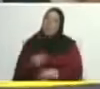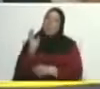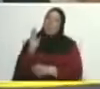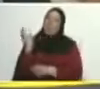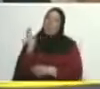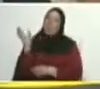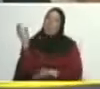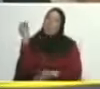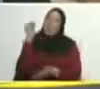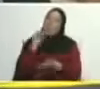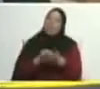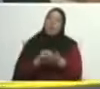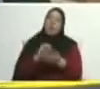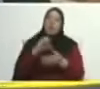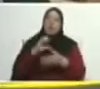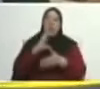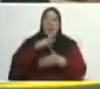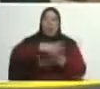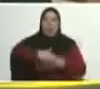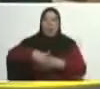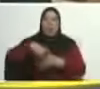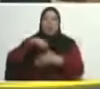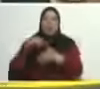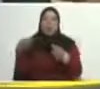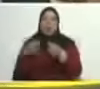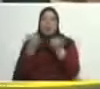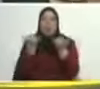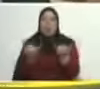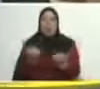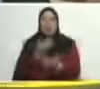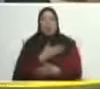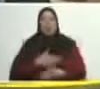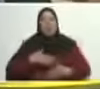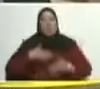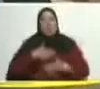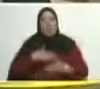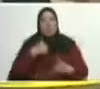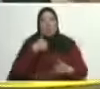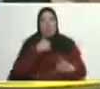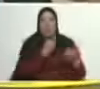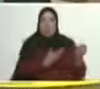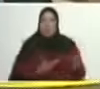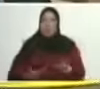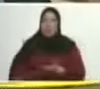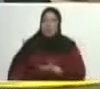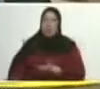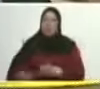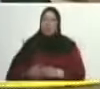vez más on hallowed ground. Es un placer estar aquí.